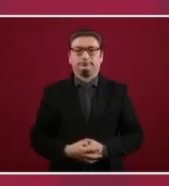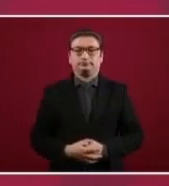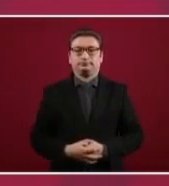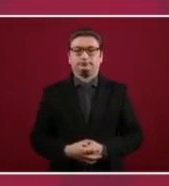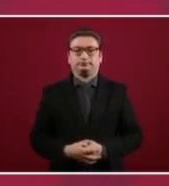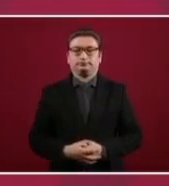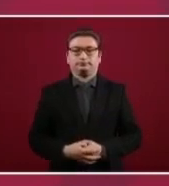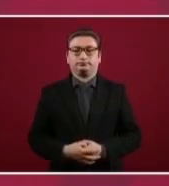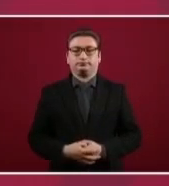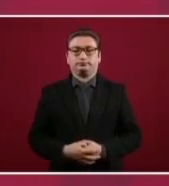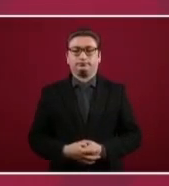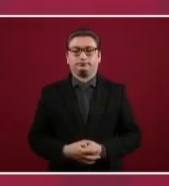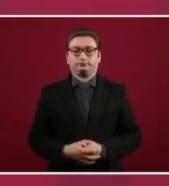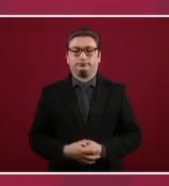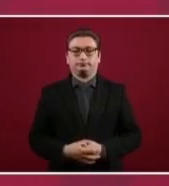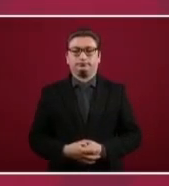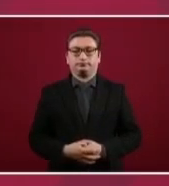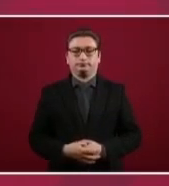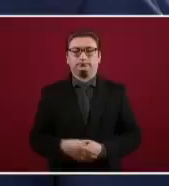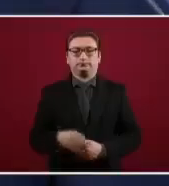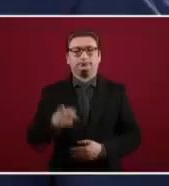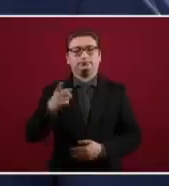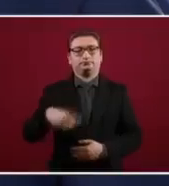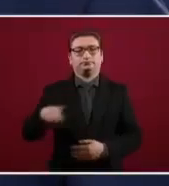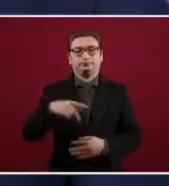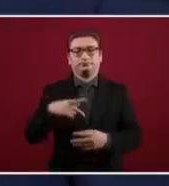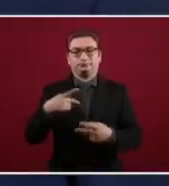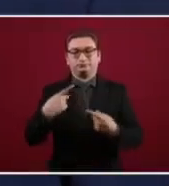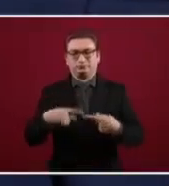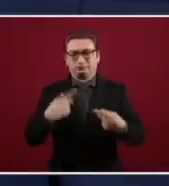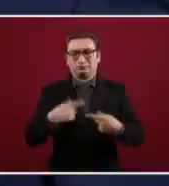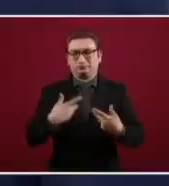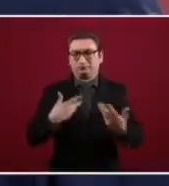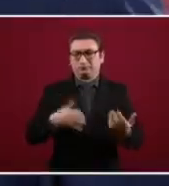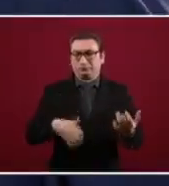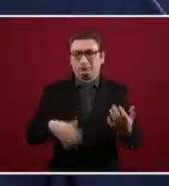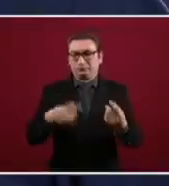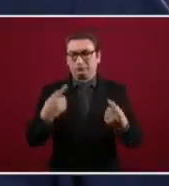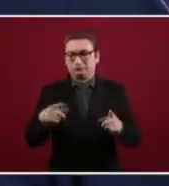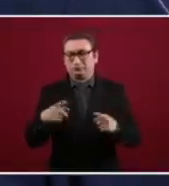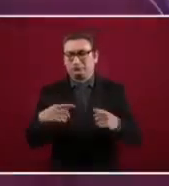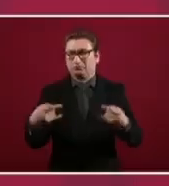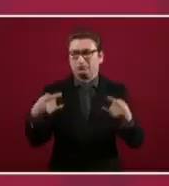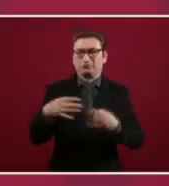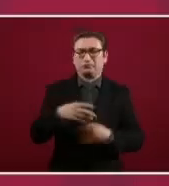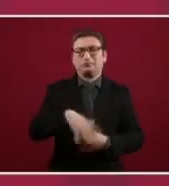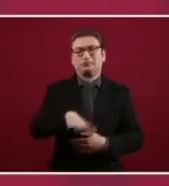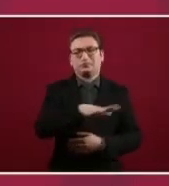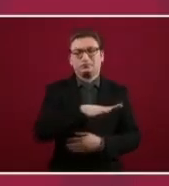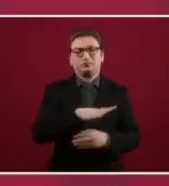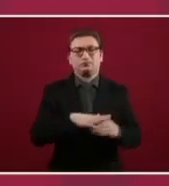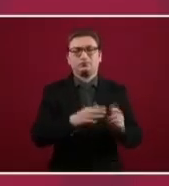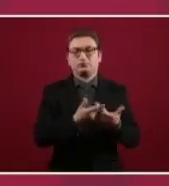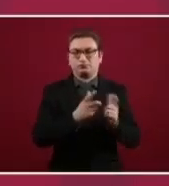los rockeros que me gustan no son conservadores